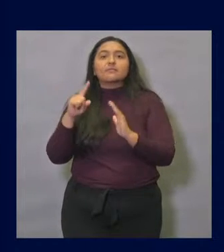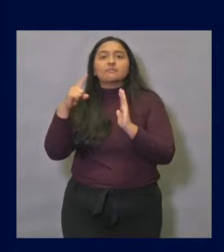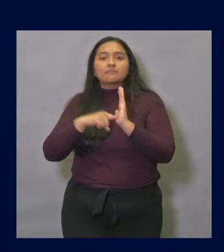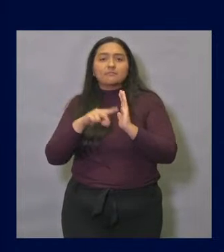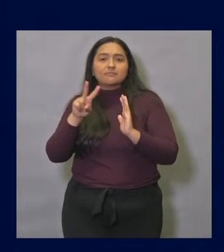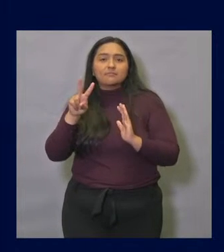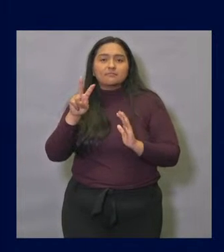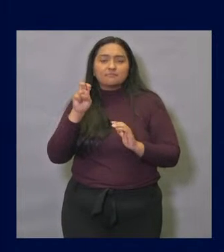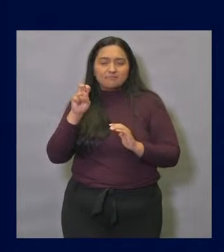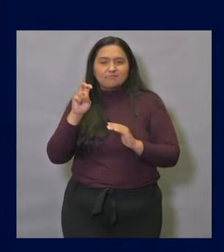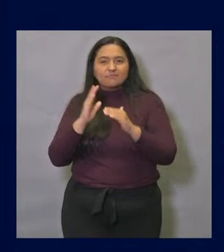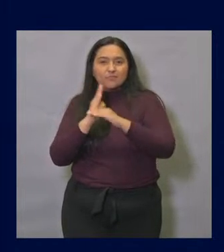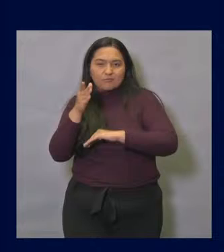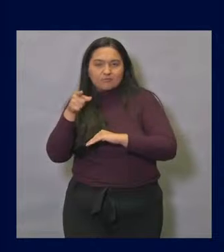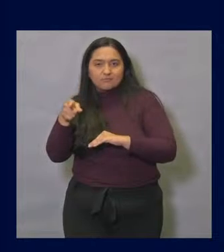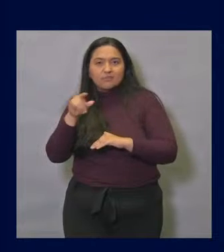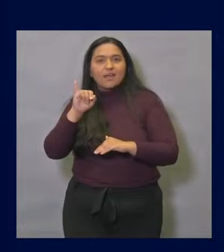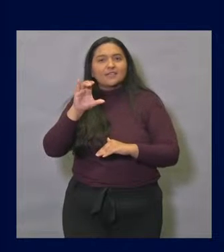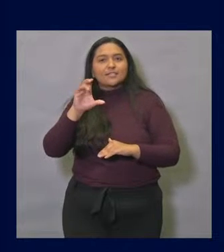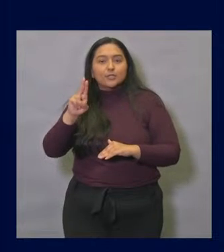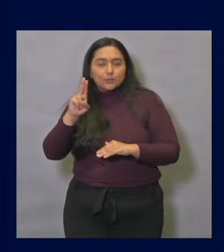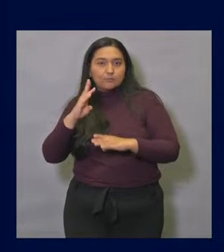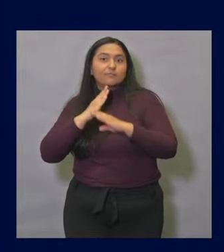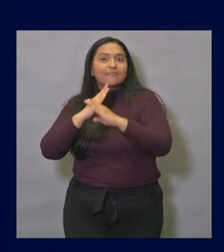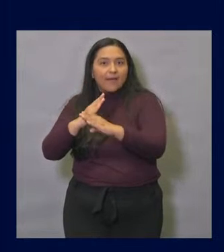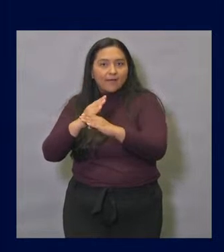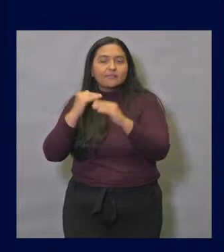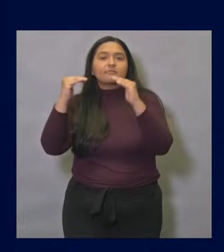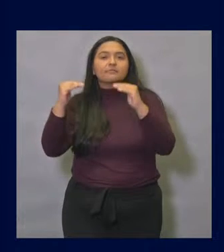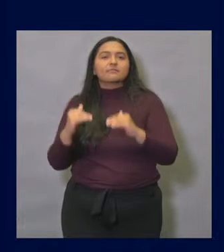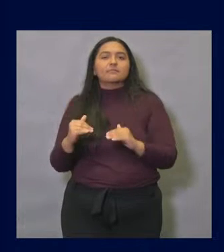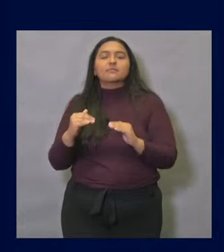1,292 ingresos a las unidades de cuidados intensivos y